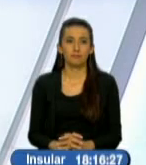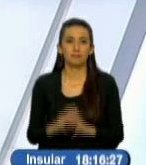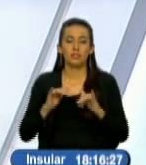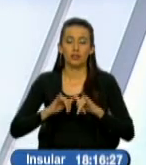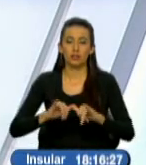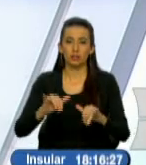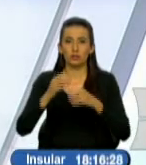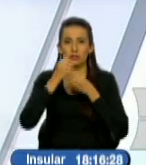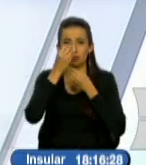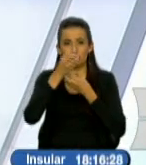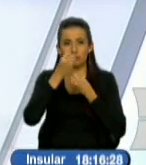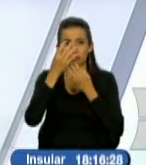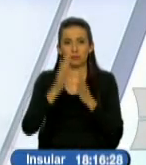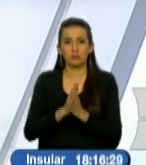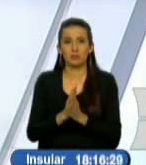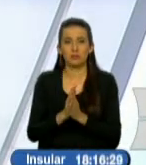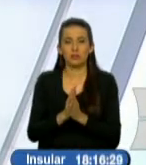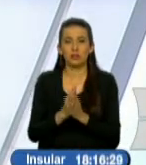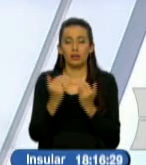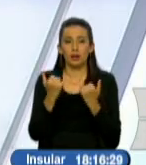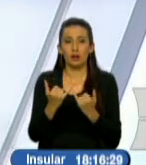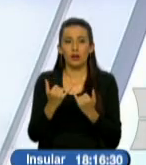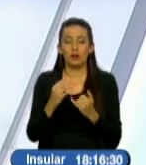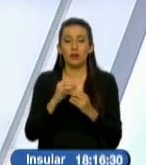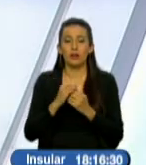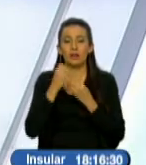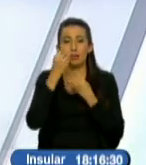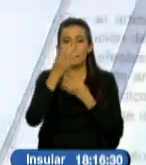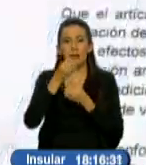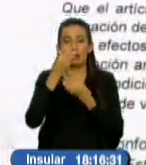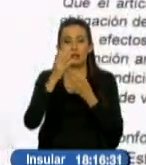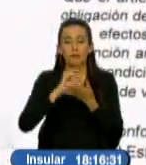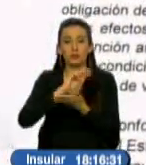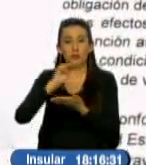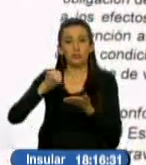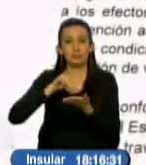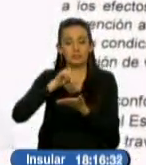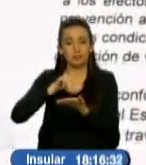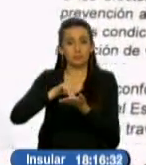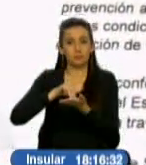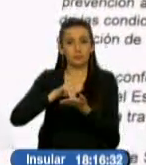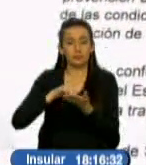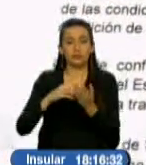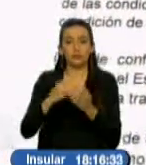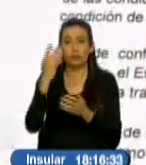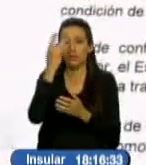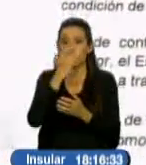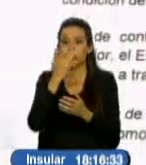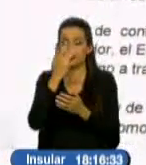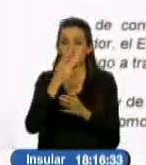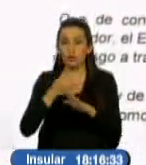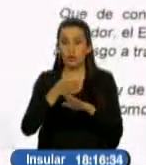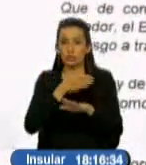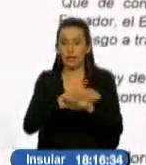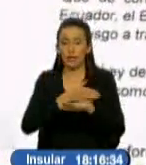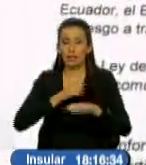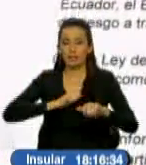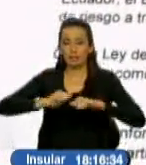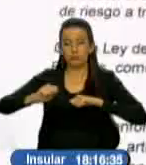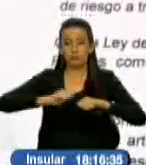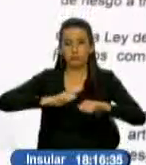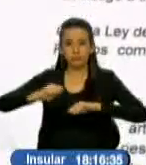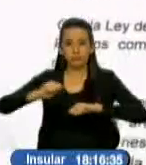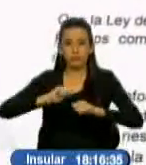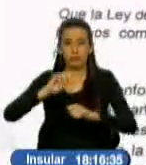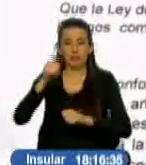Continuamos informando y ahora les contamos que el estado de excepción en Manabí y Esmeraldas, afectadas por el terremoto del 16